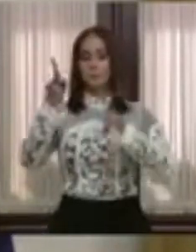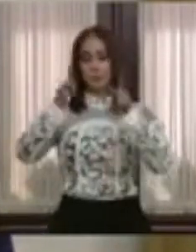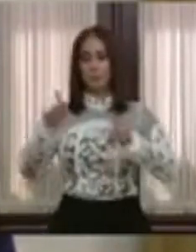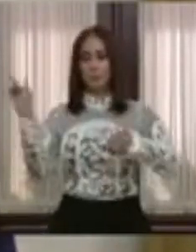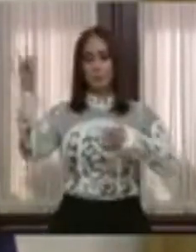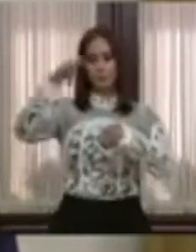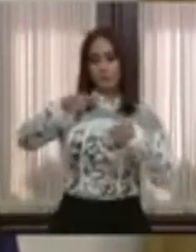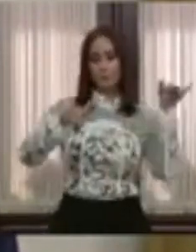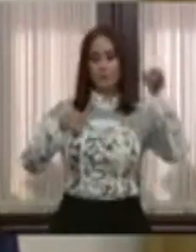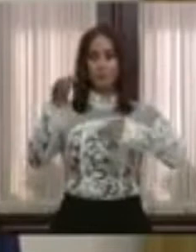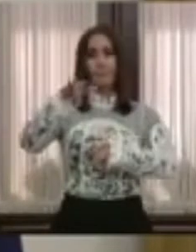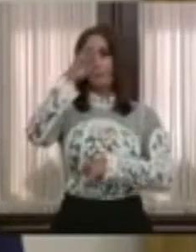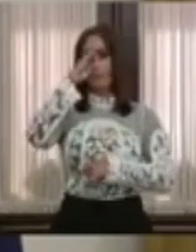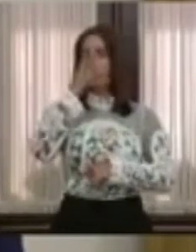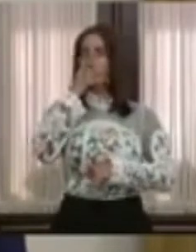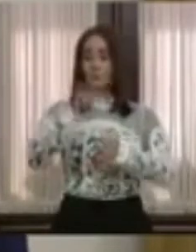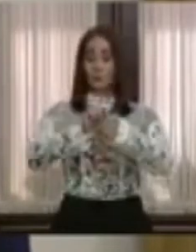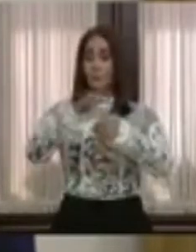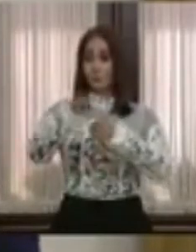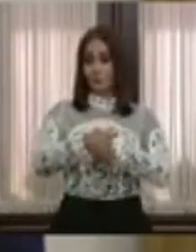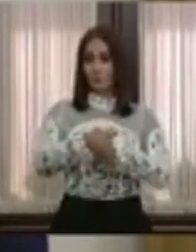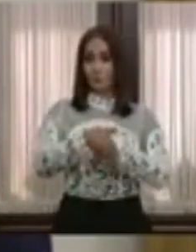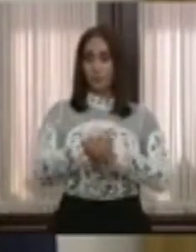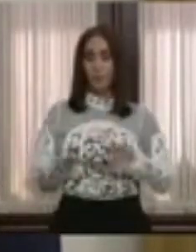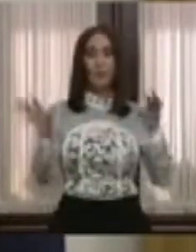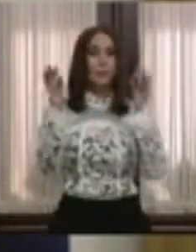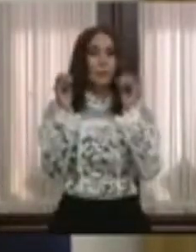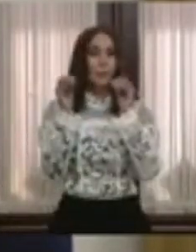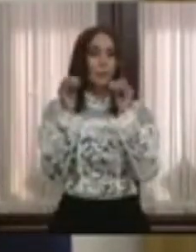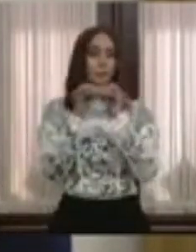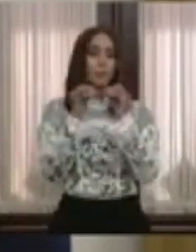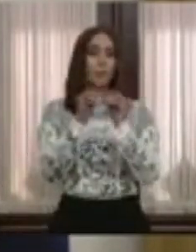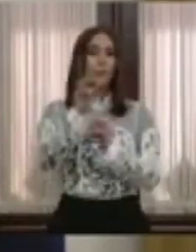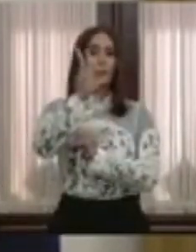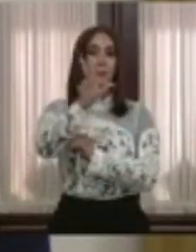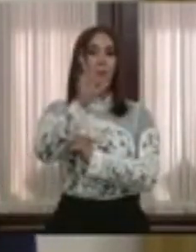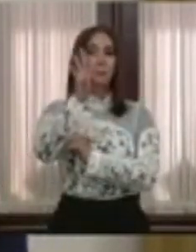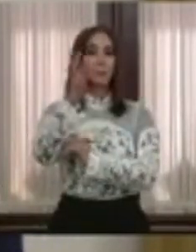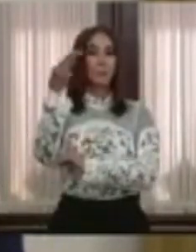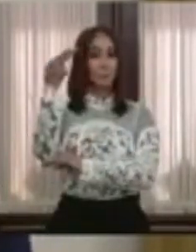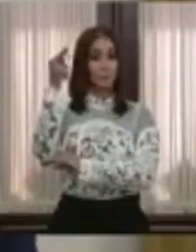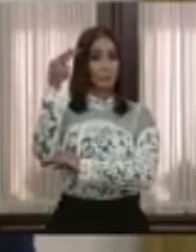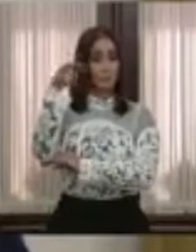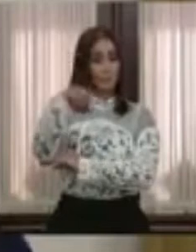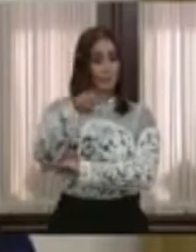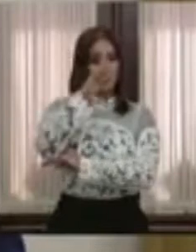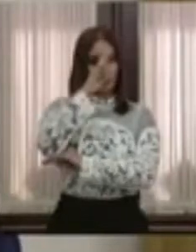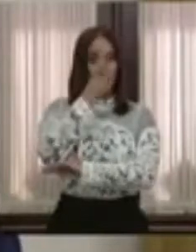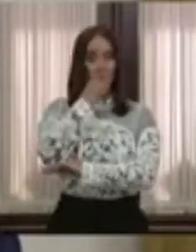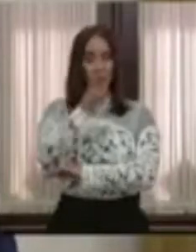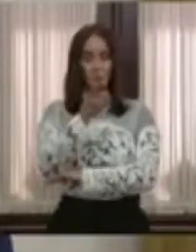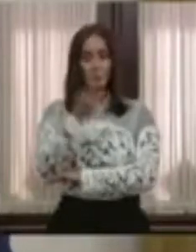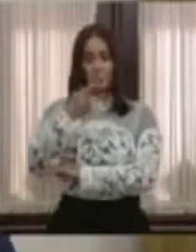a la República Dominicana. Tienen más de 34 hoteles en el país. Y nosotros